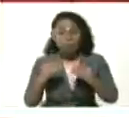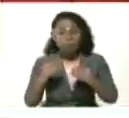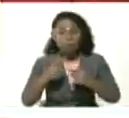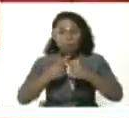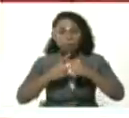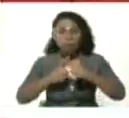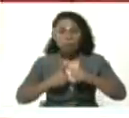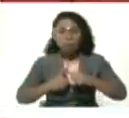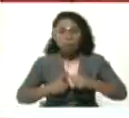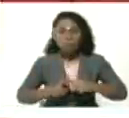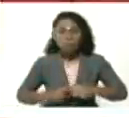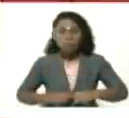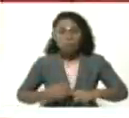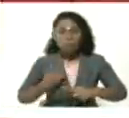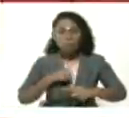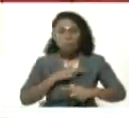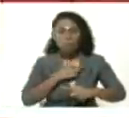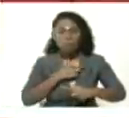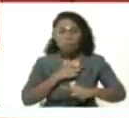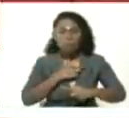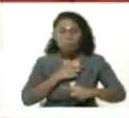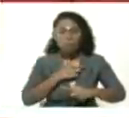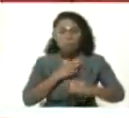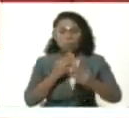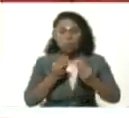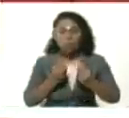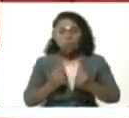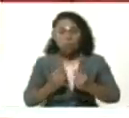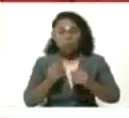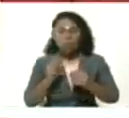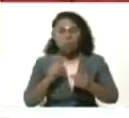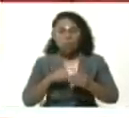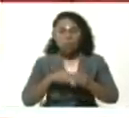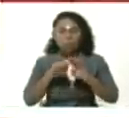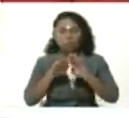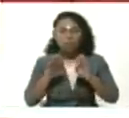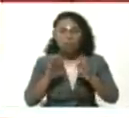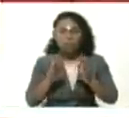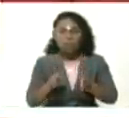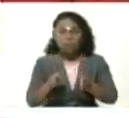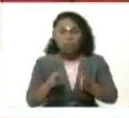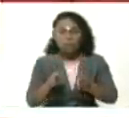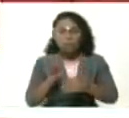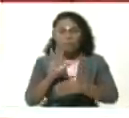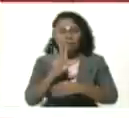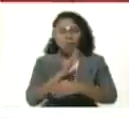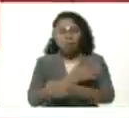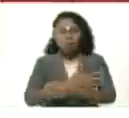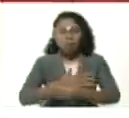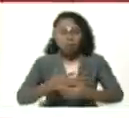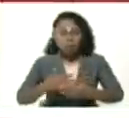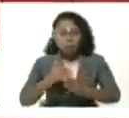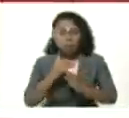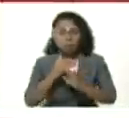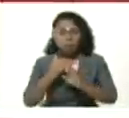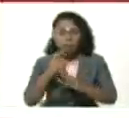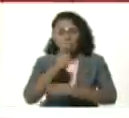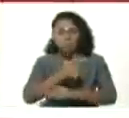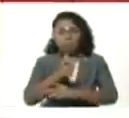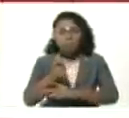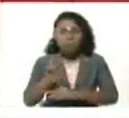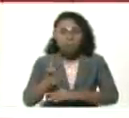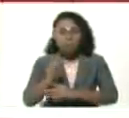que teníamos nosotros, el número de mesas. Se estima que pasaron más de 5,5 millones de personas por los,